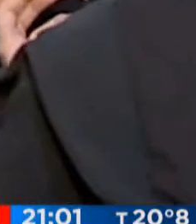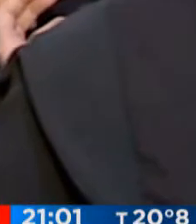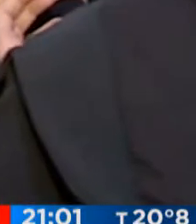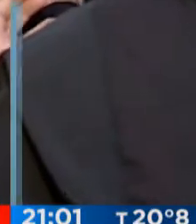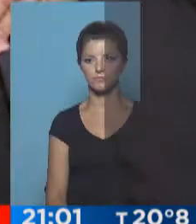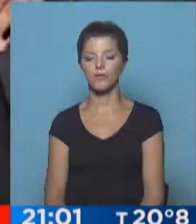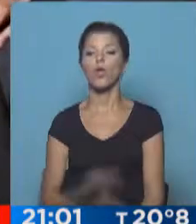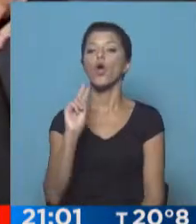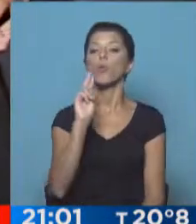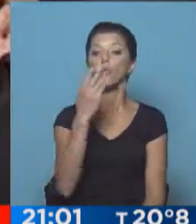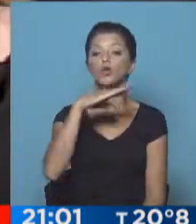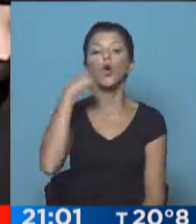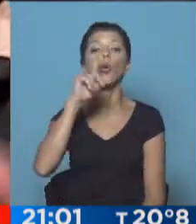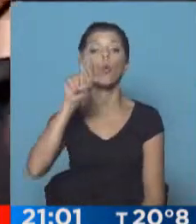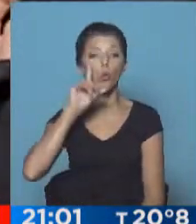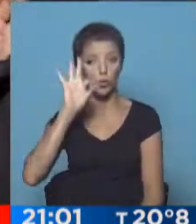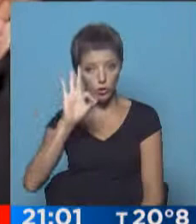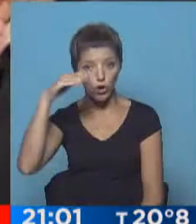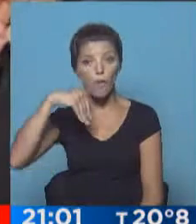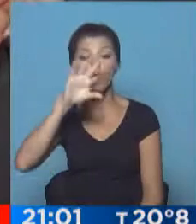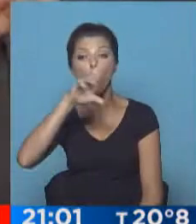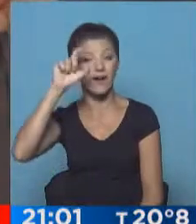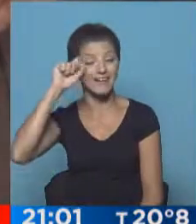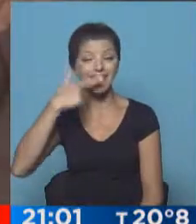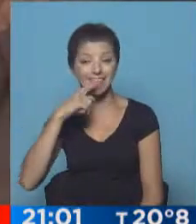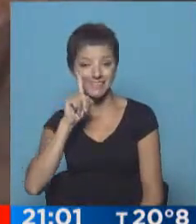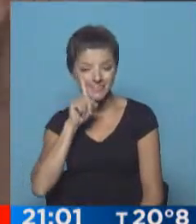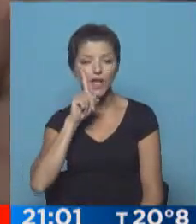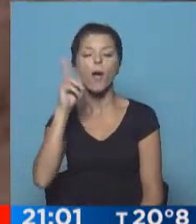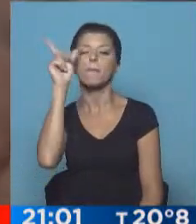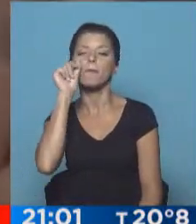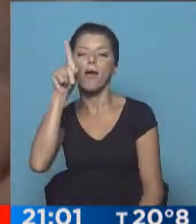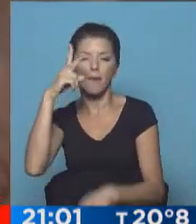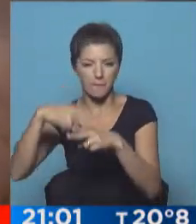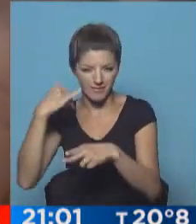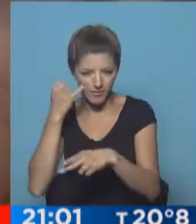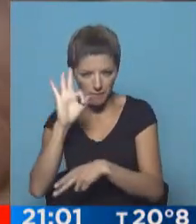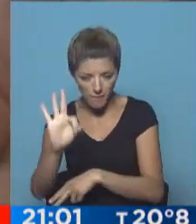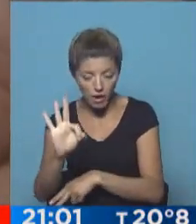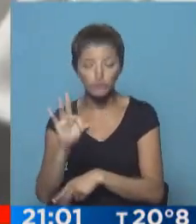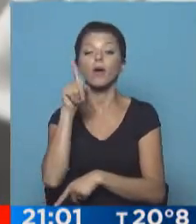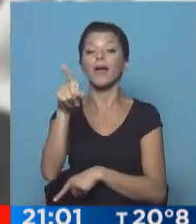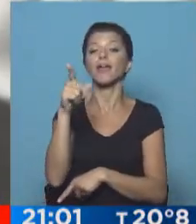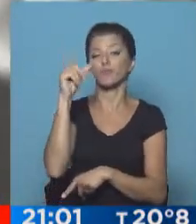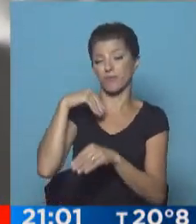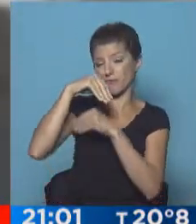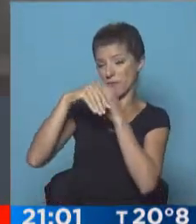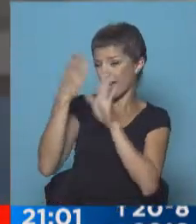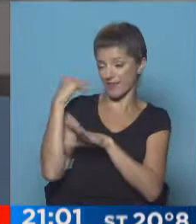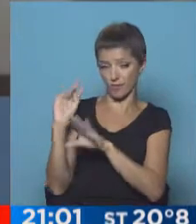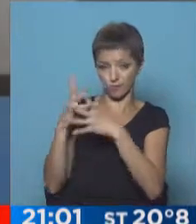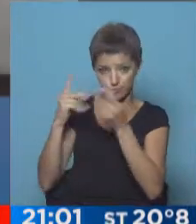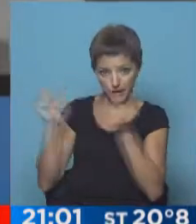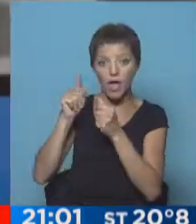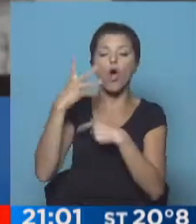murió julio morresi padre de plaza de mayo- fue miembro de familiares de desaparecidos y detenidos por razones